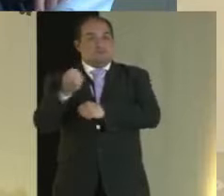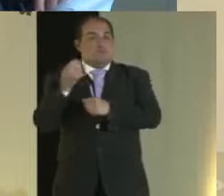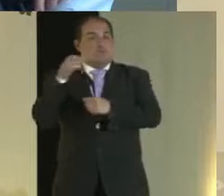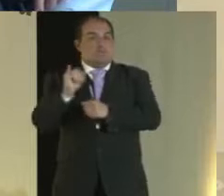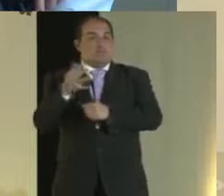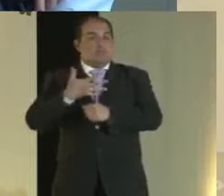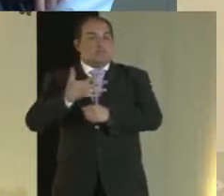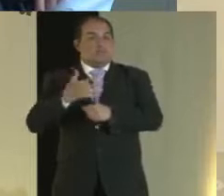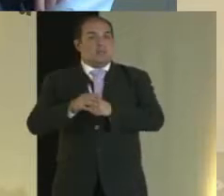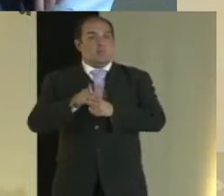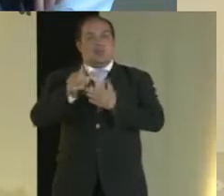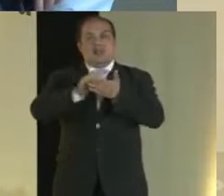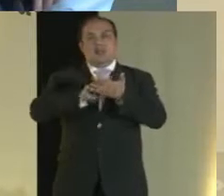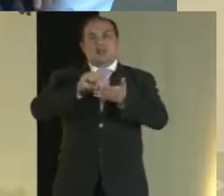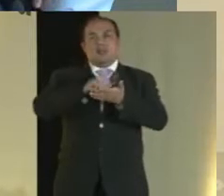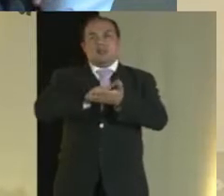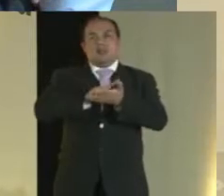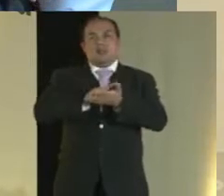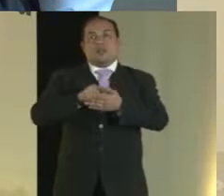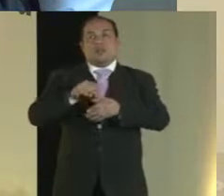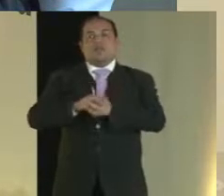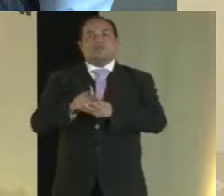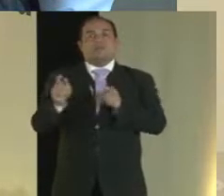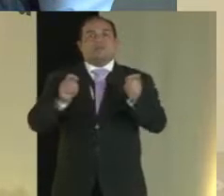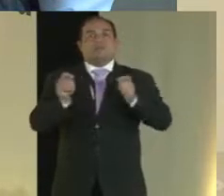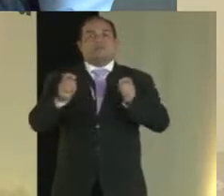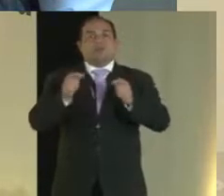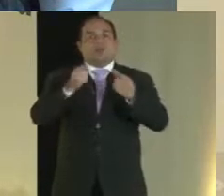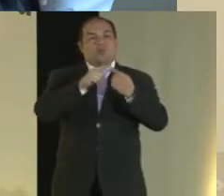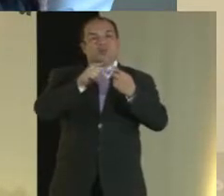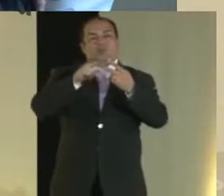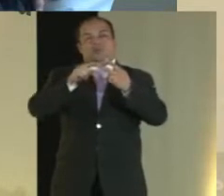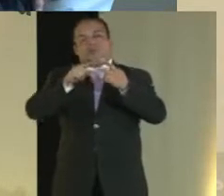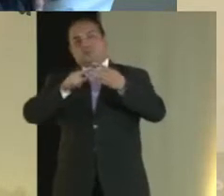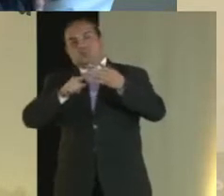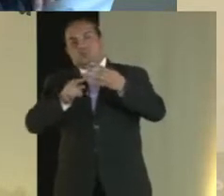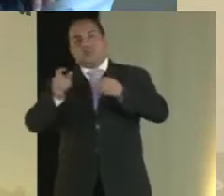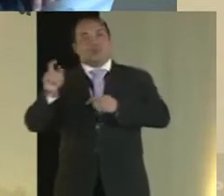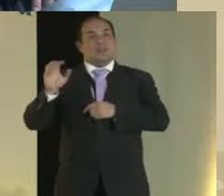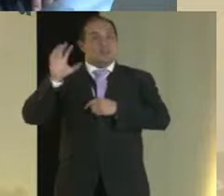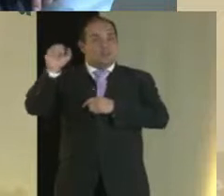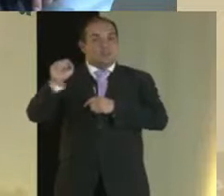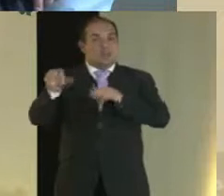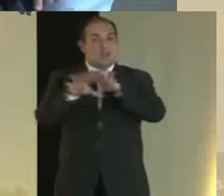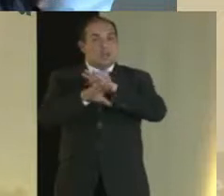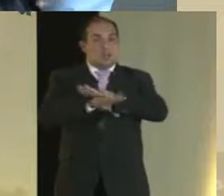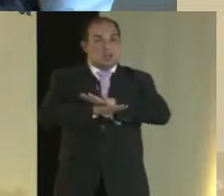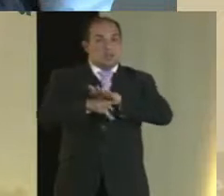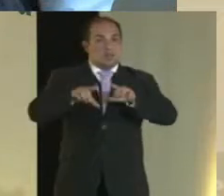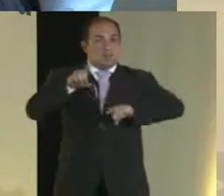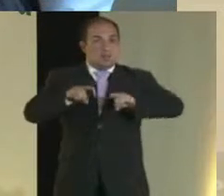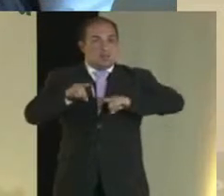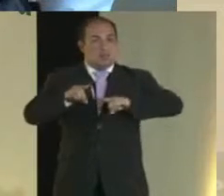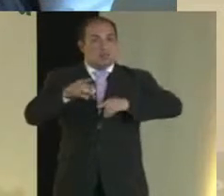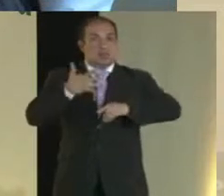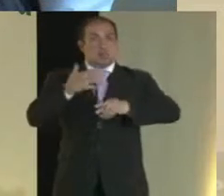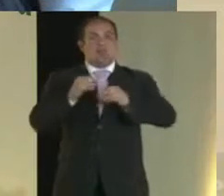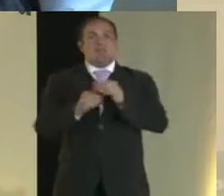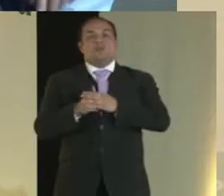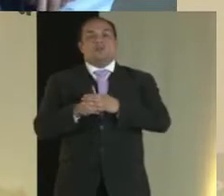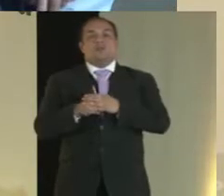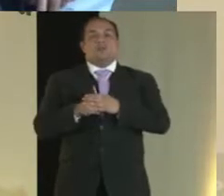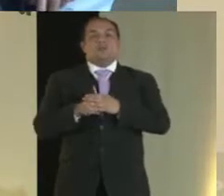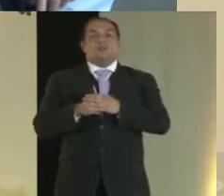rigen a unos y a otros, a los partidos y a los sindicatos, han cambiado en la medida en que ha evolucionado el capitalismo, la